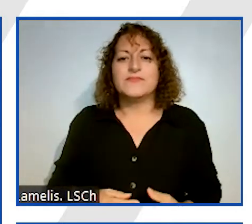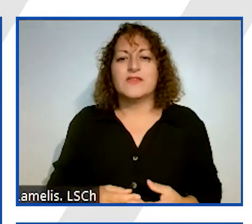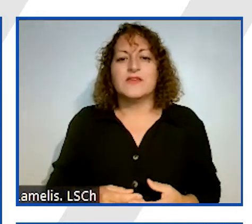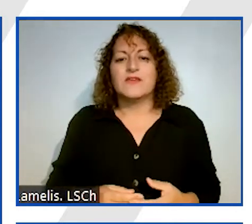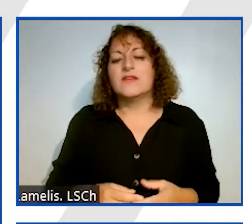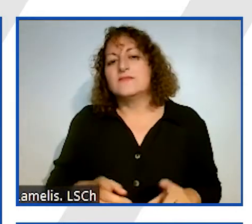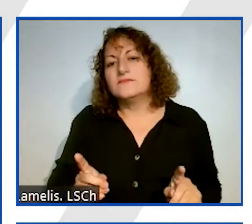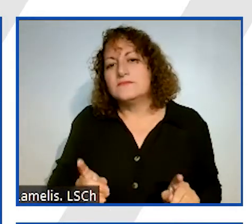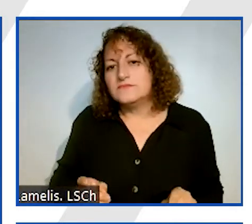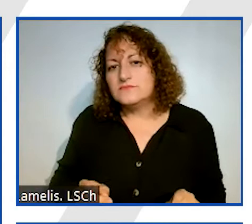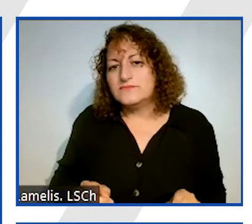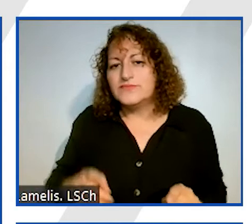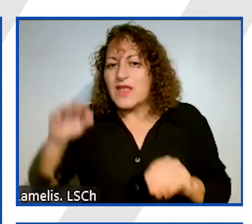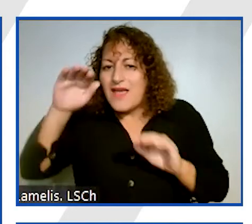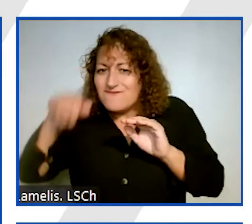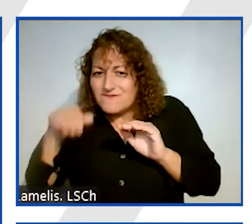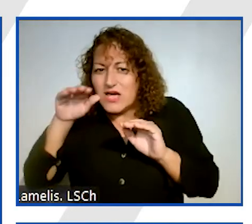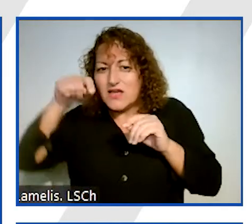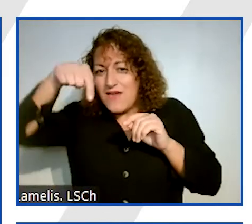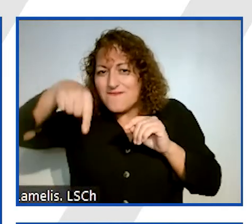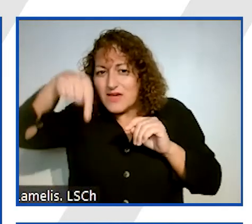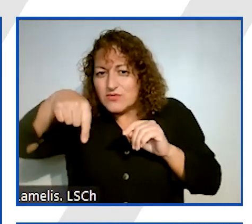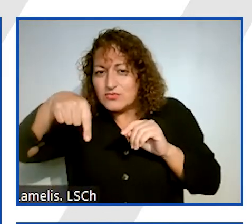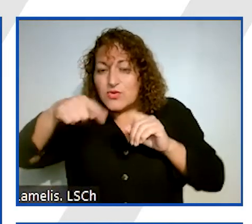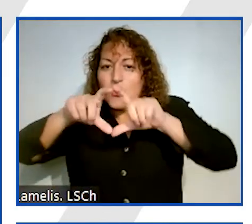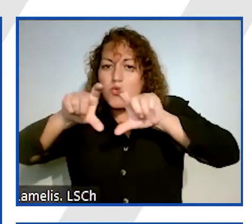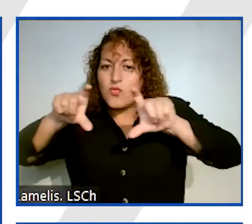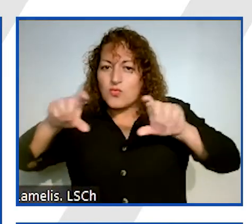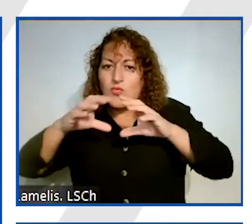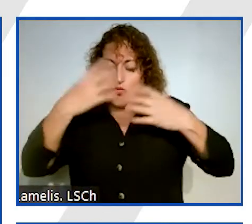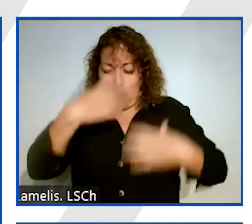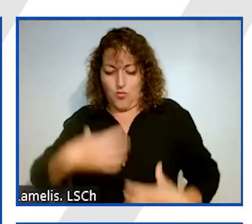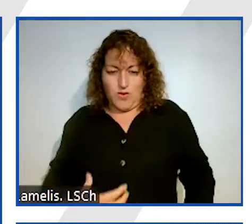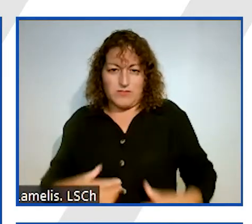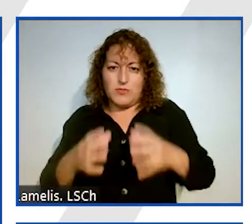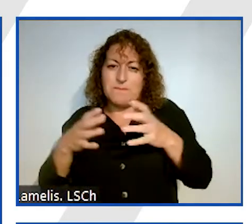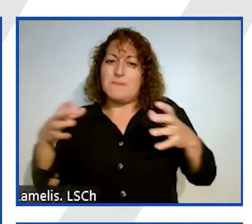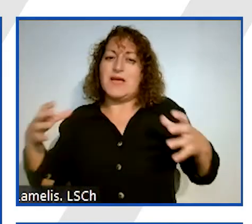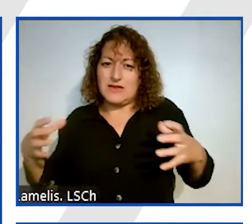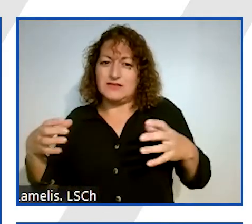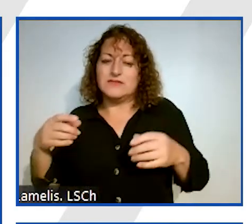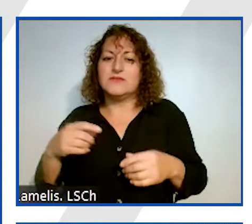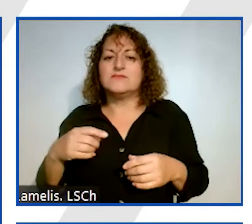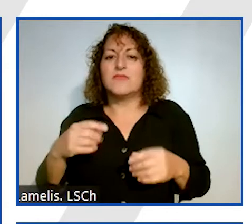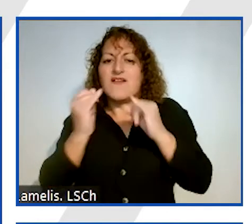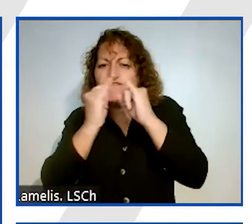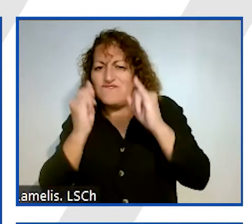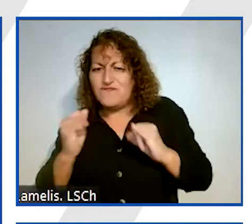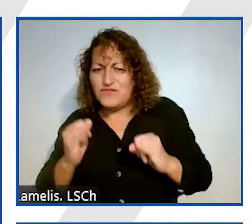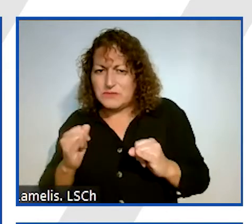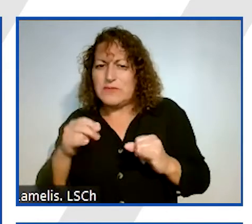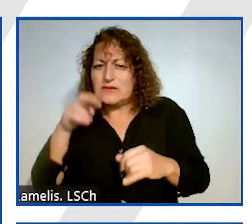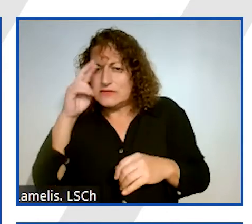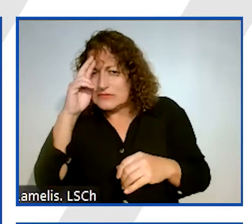estos animales de acá abajo, que son de unos cuerpos bastante grandes, que son las quimeras. Y bueno, y la forma curiosa que